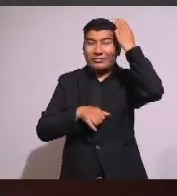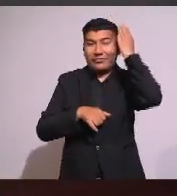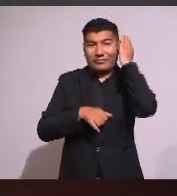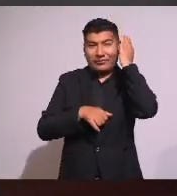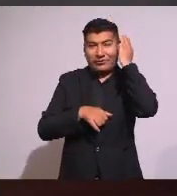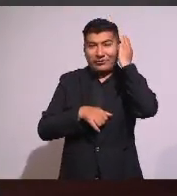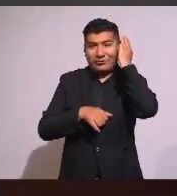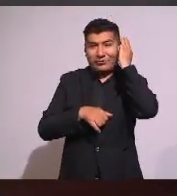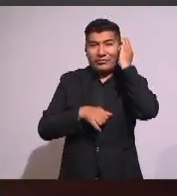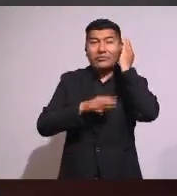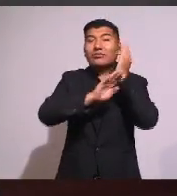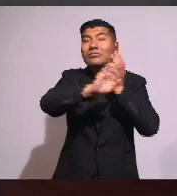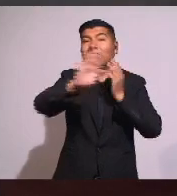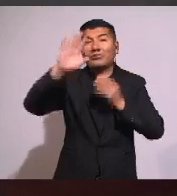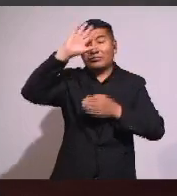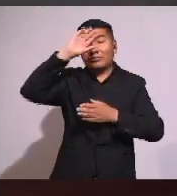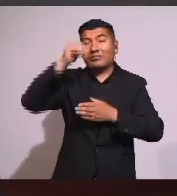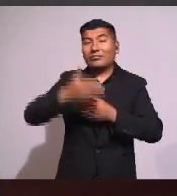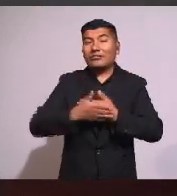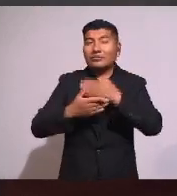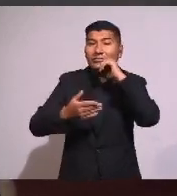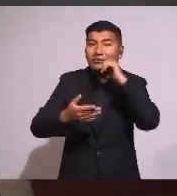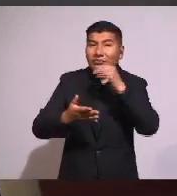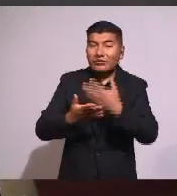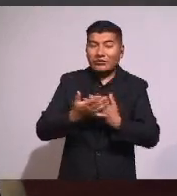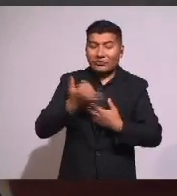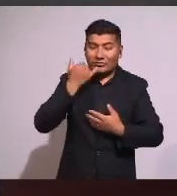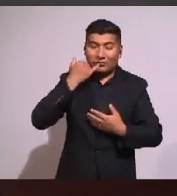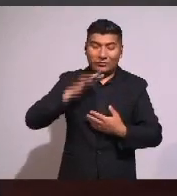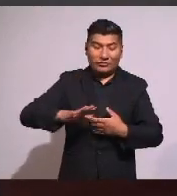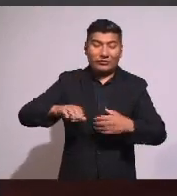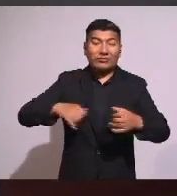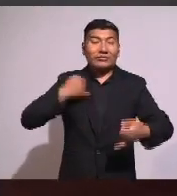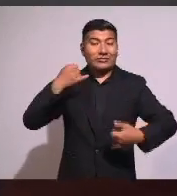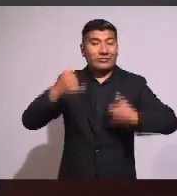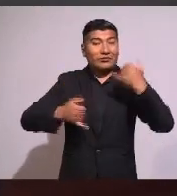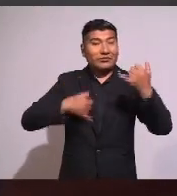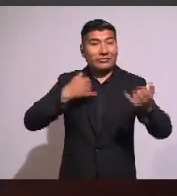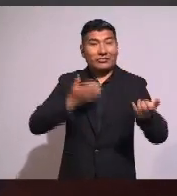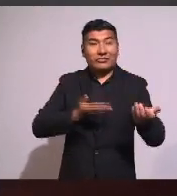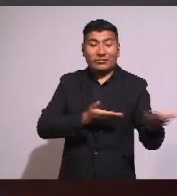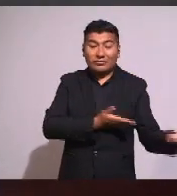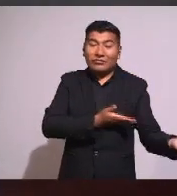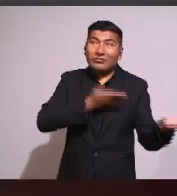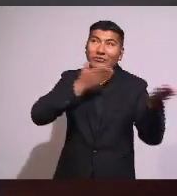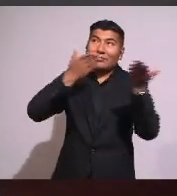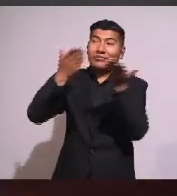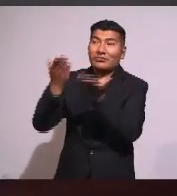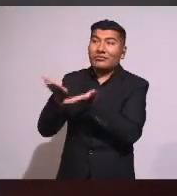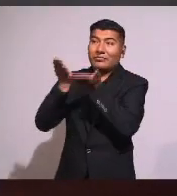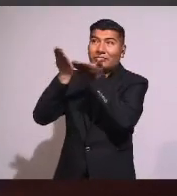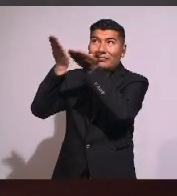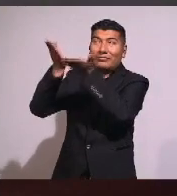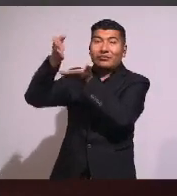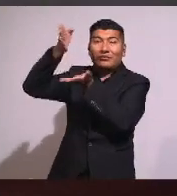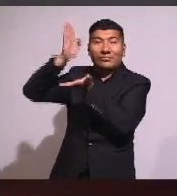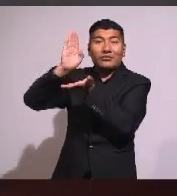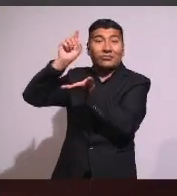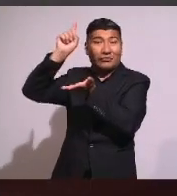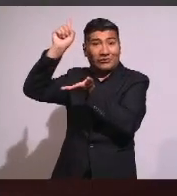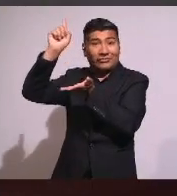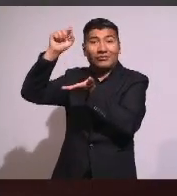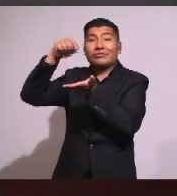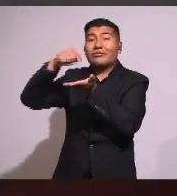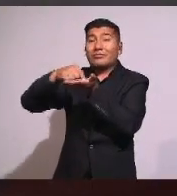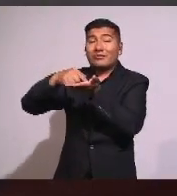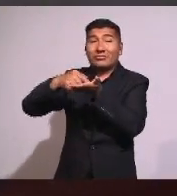presentar a sus hijos, presentar a la niñez y a la juventud y ponerlo delante de Dios. Así